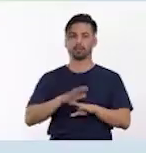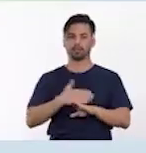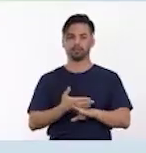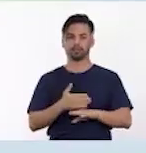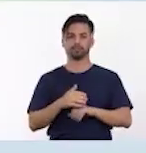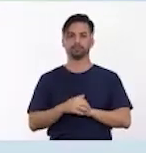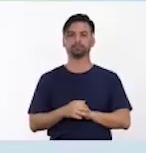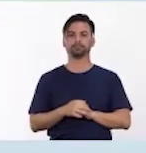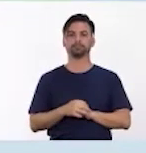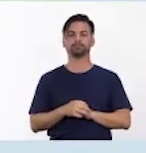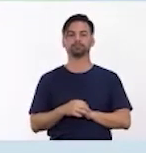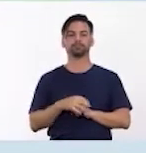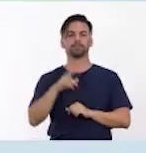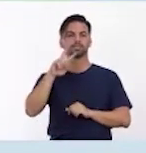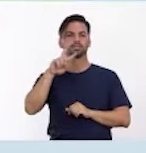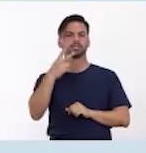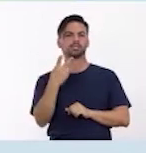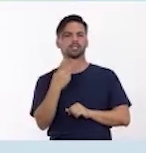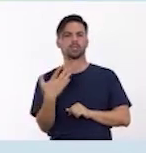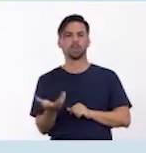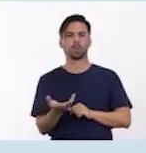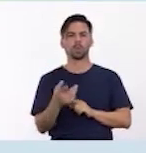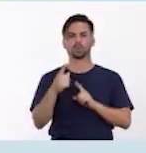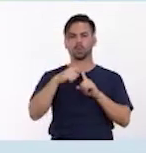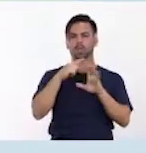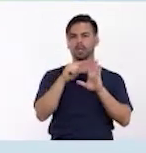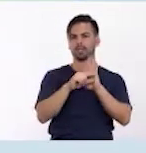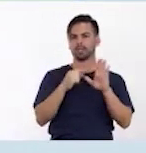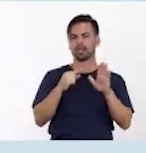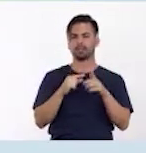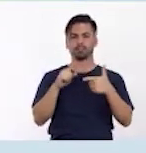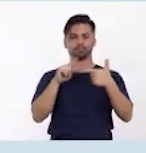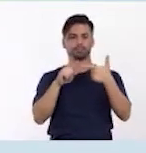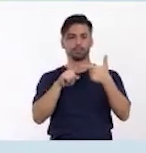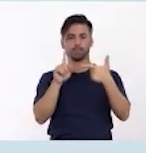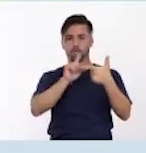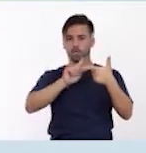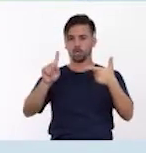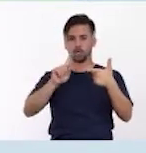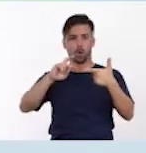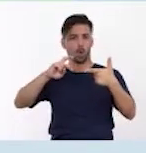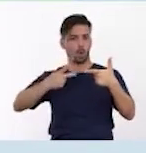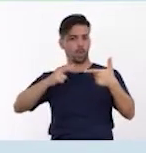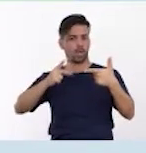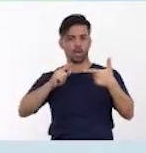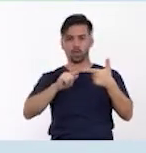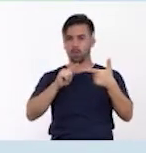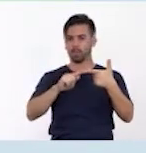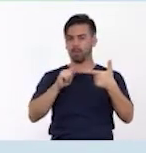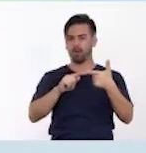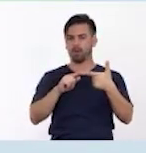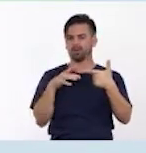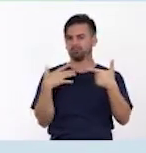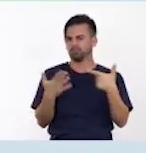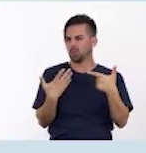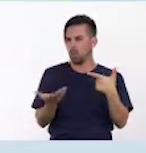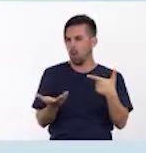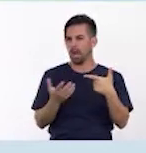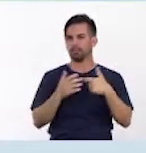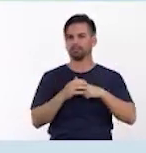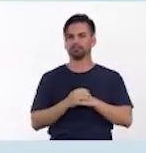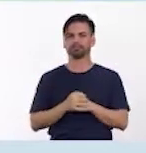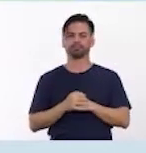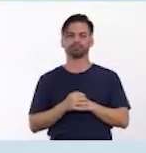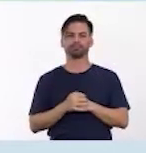segundo tema son los recursos naturales no renovables. Y cuando hablábamos de los recursos naturales